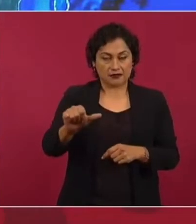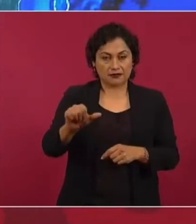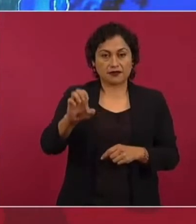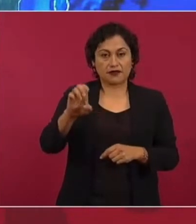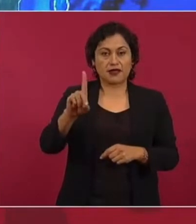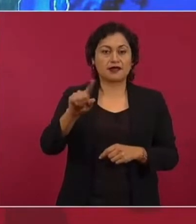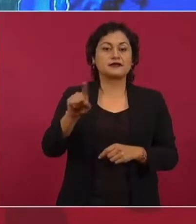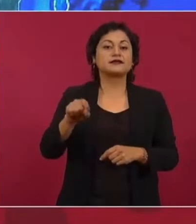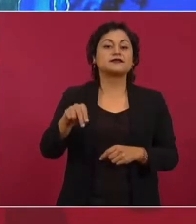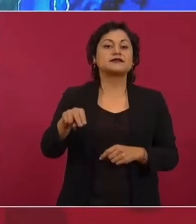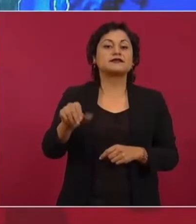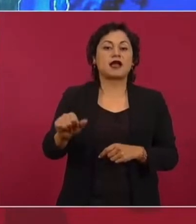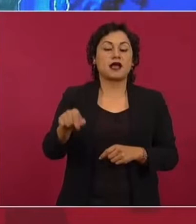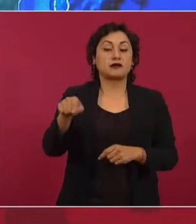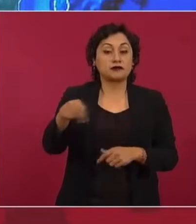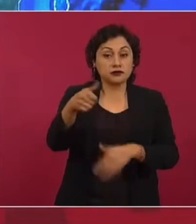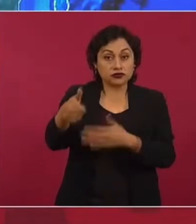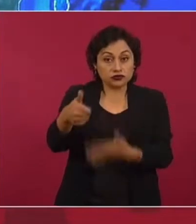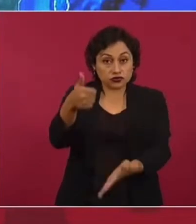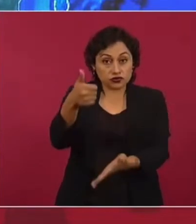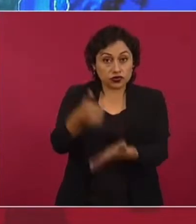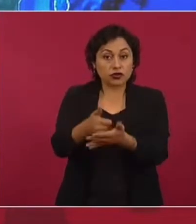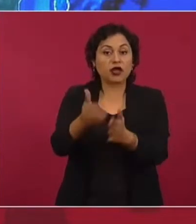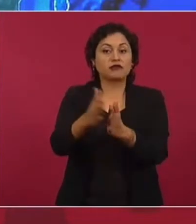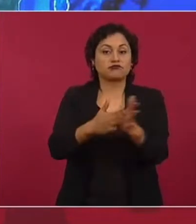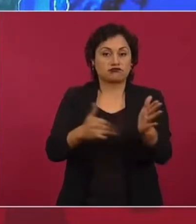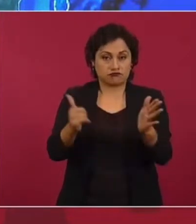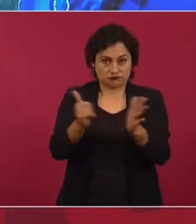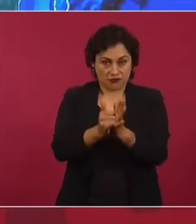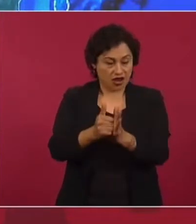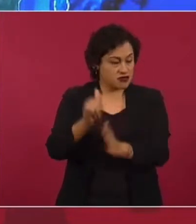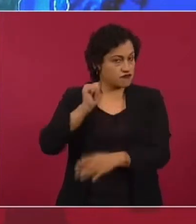una ciudad maya antigua.